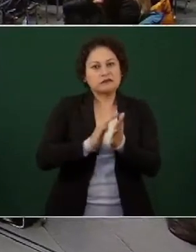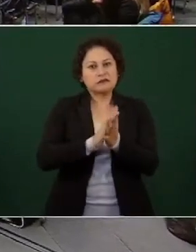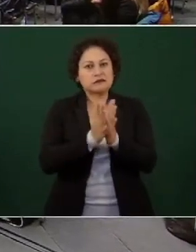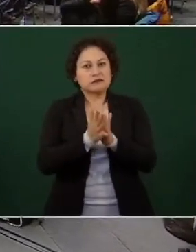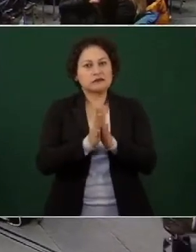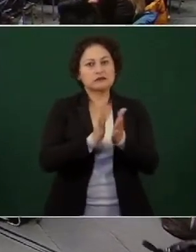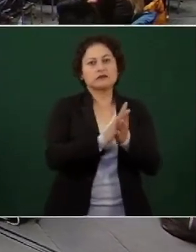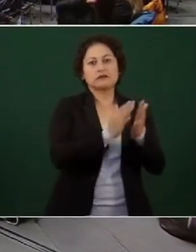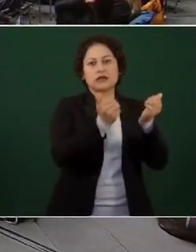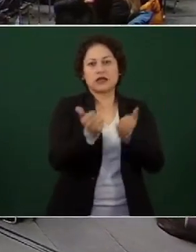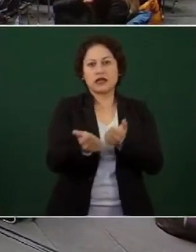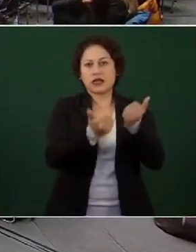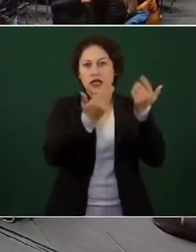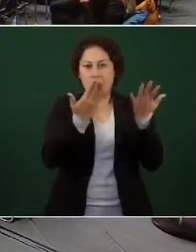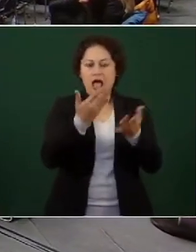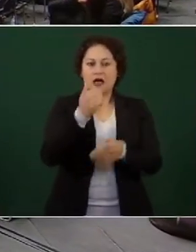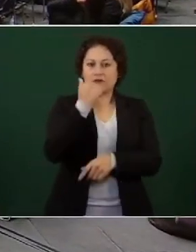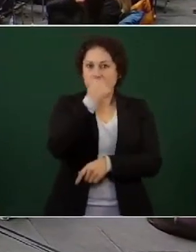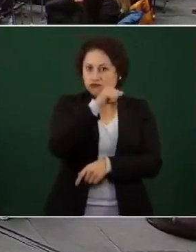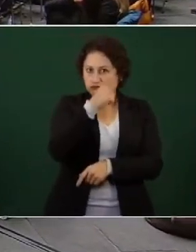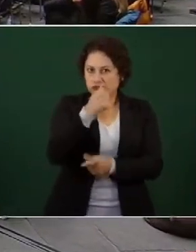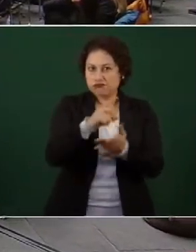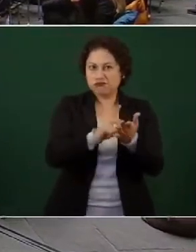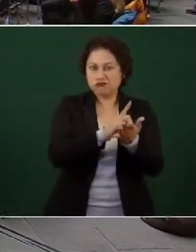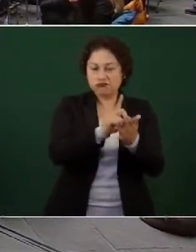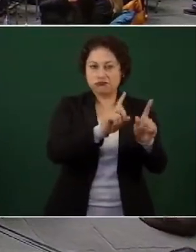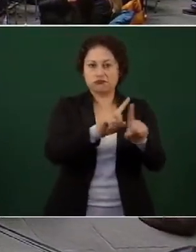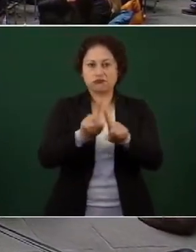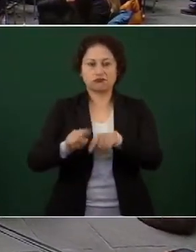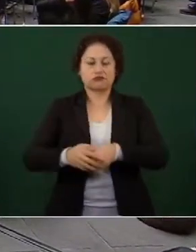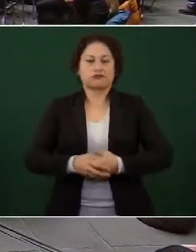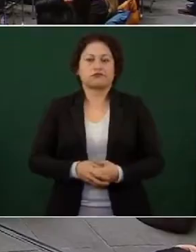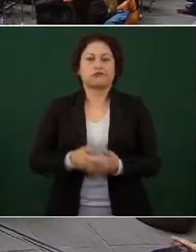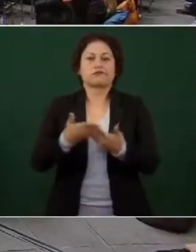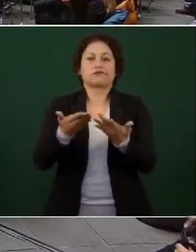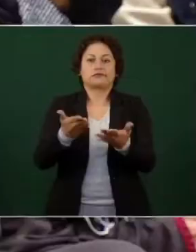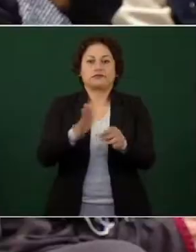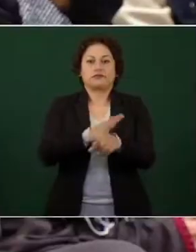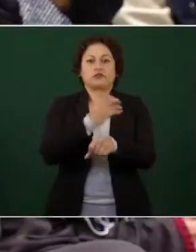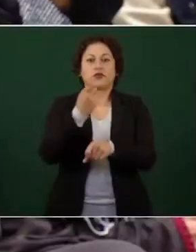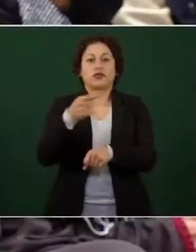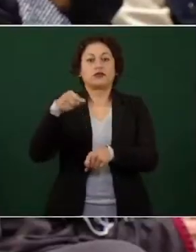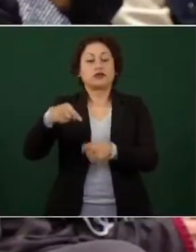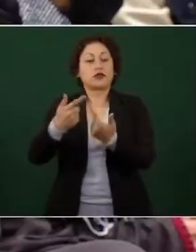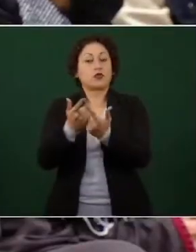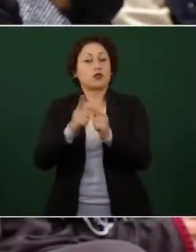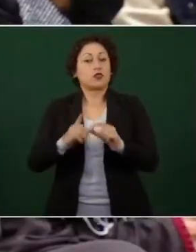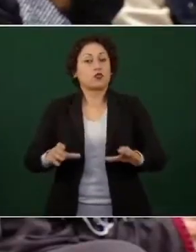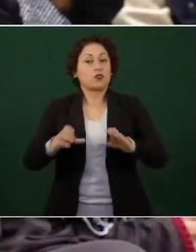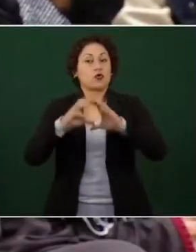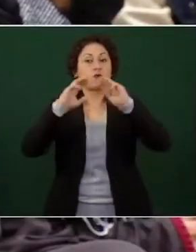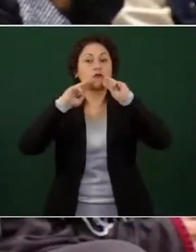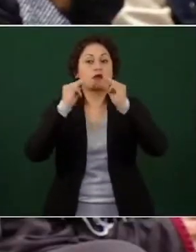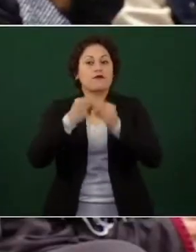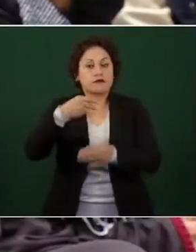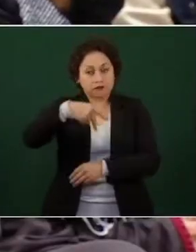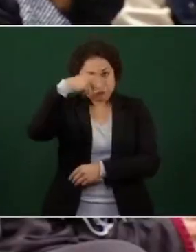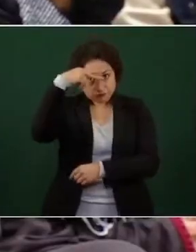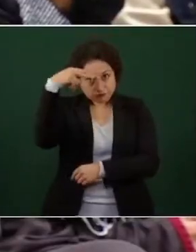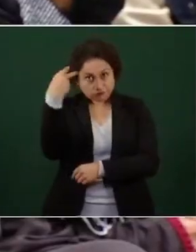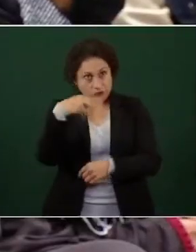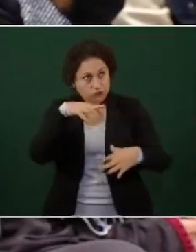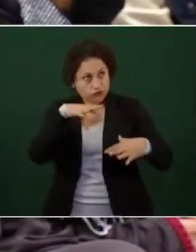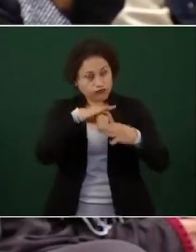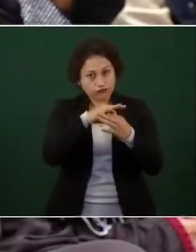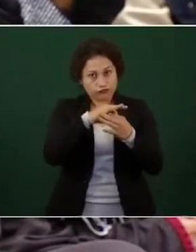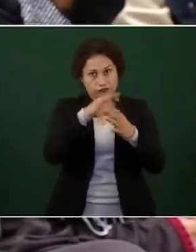a ese país. Para ello se le señala de filtrar información a los cárteles mexicanos y de acuerdos para